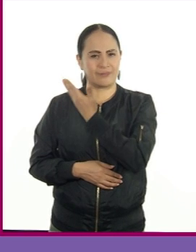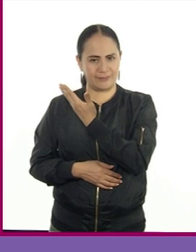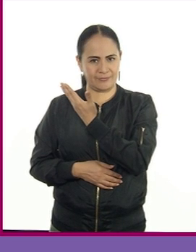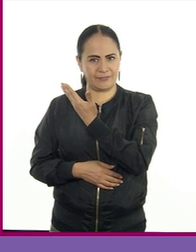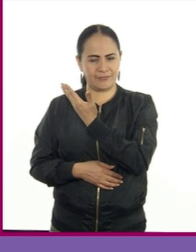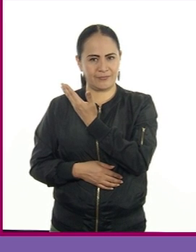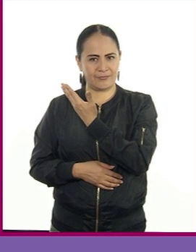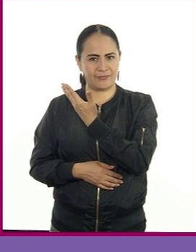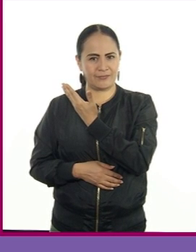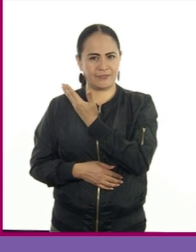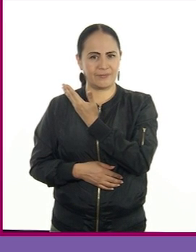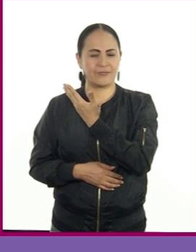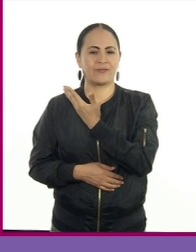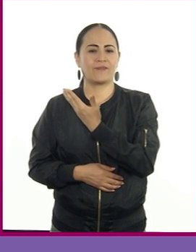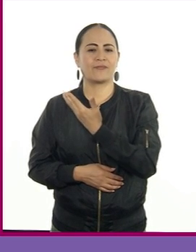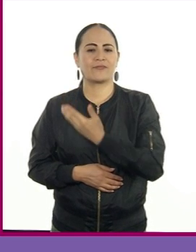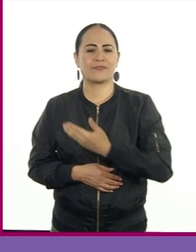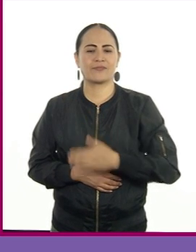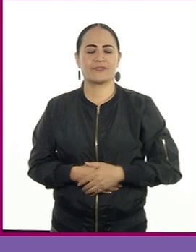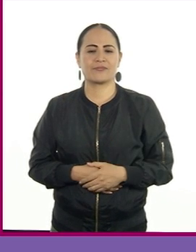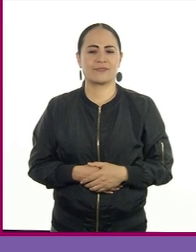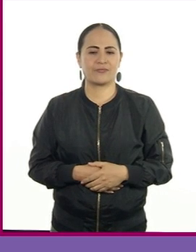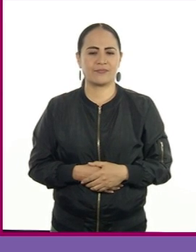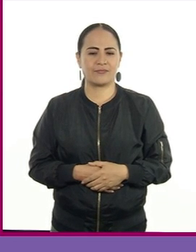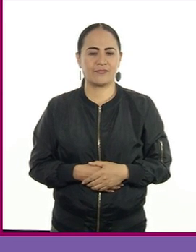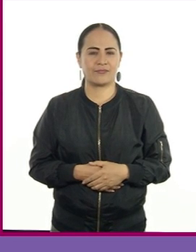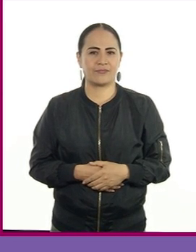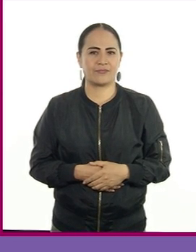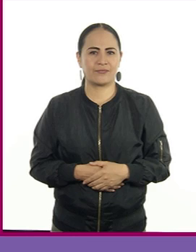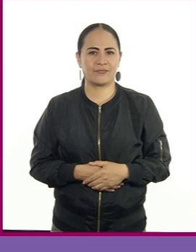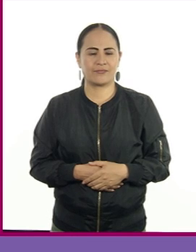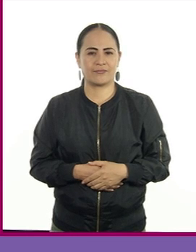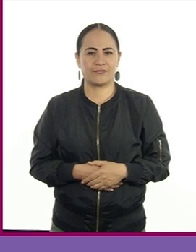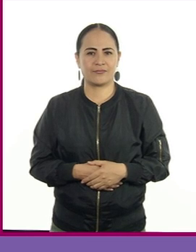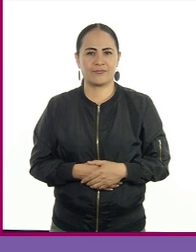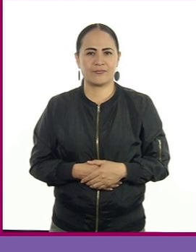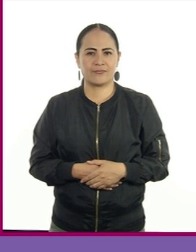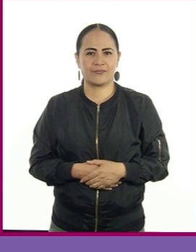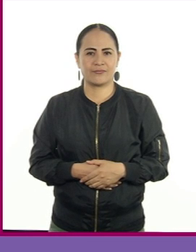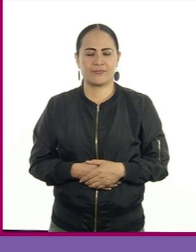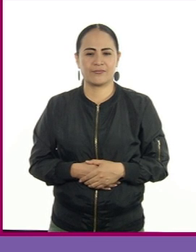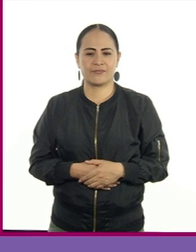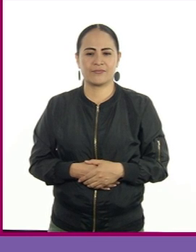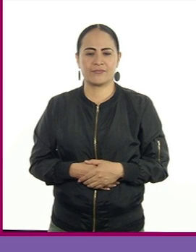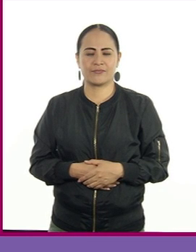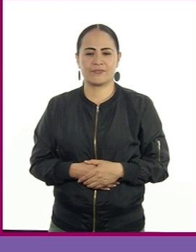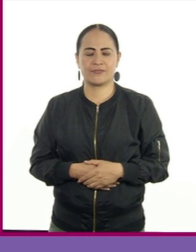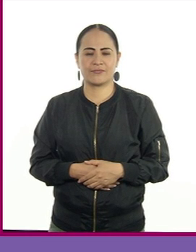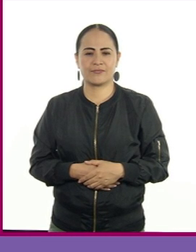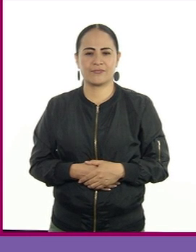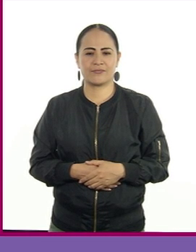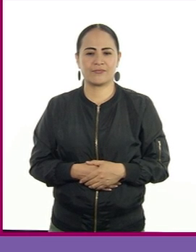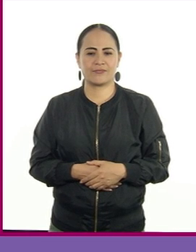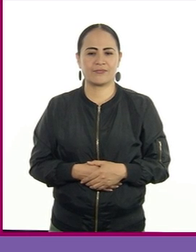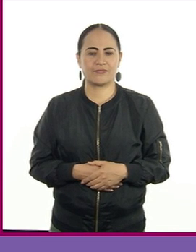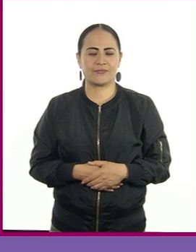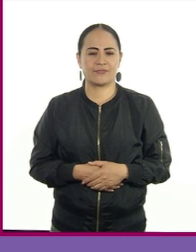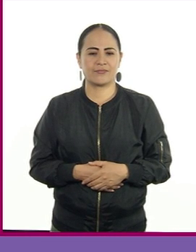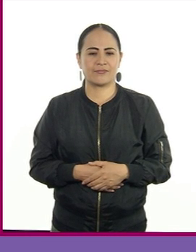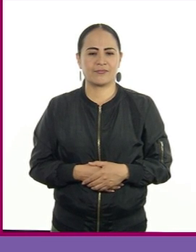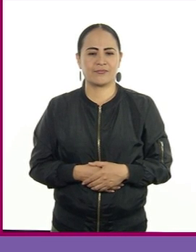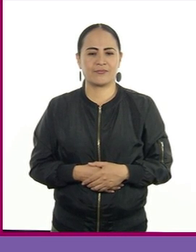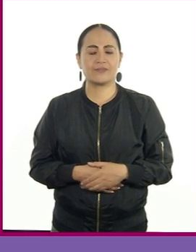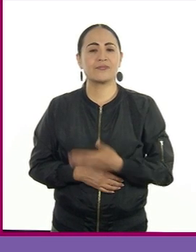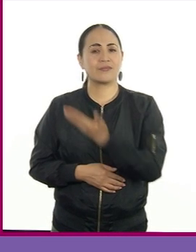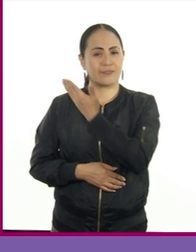Normas, leyes e instituciones que protejan y defiendan la dignidad de todas las personas.